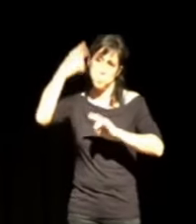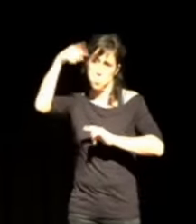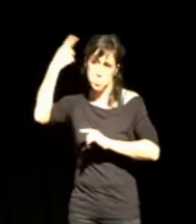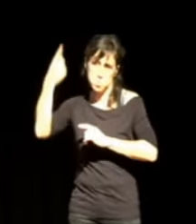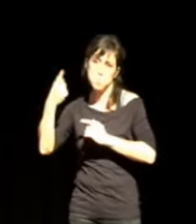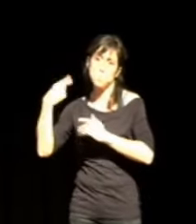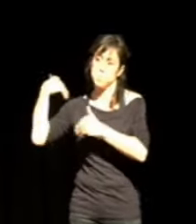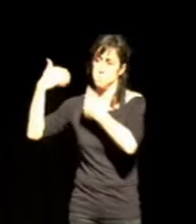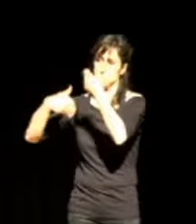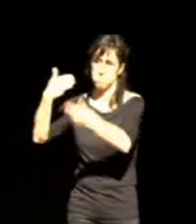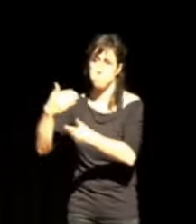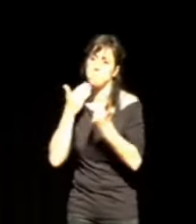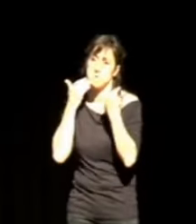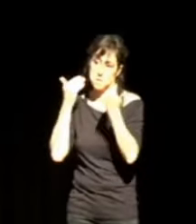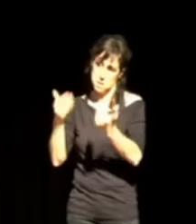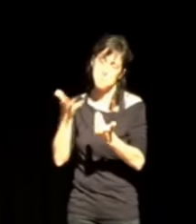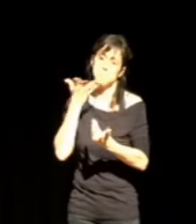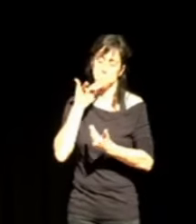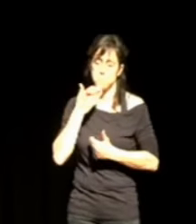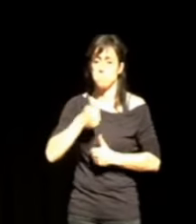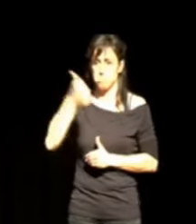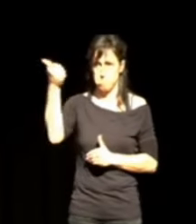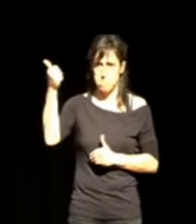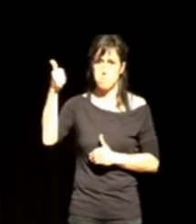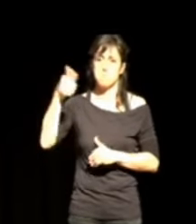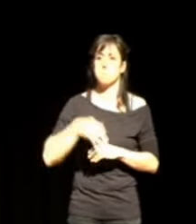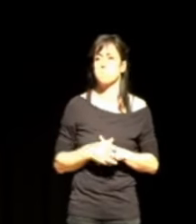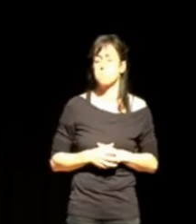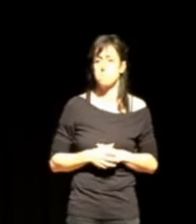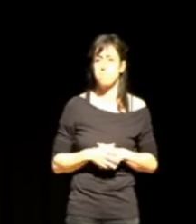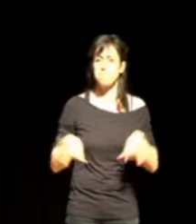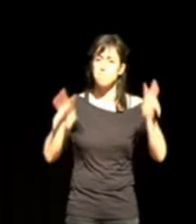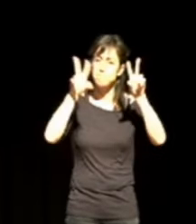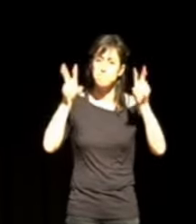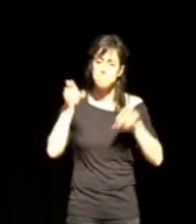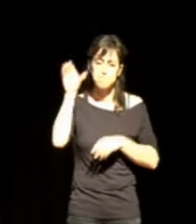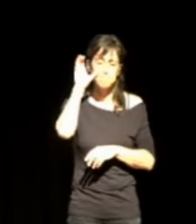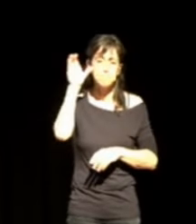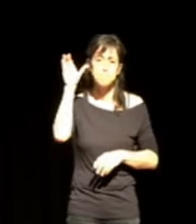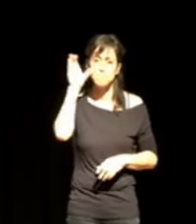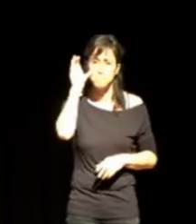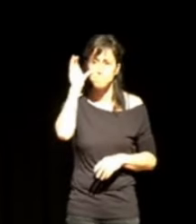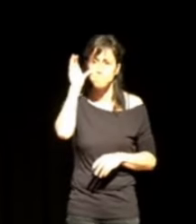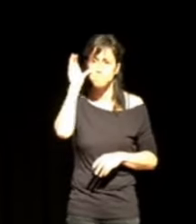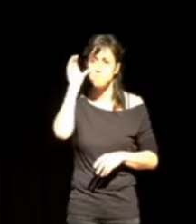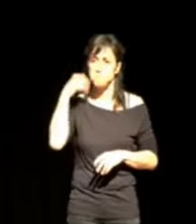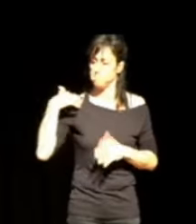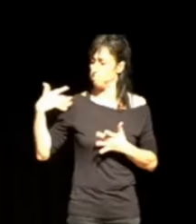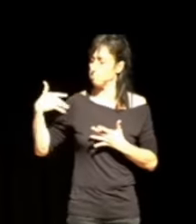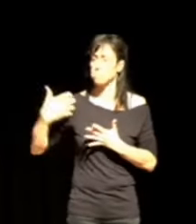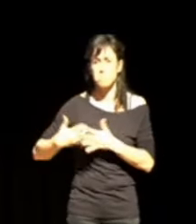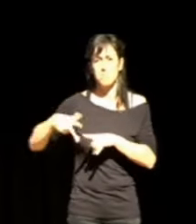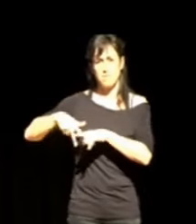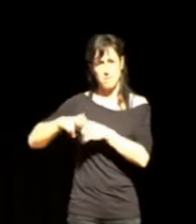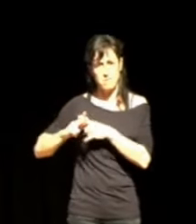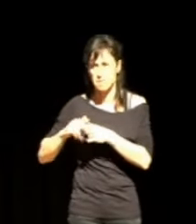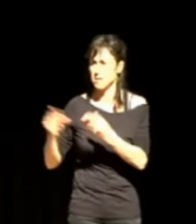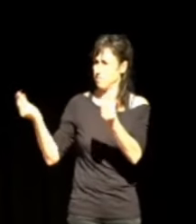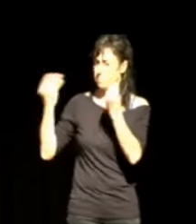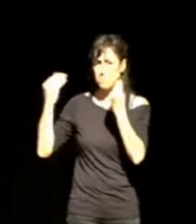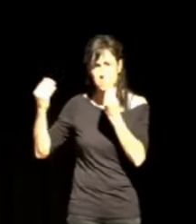Y eso ha sido, el tema de la escucha ha sido de formaciones y talleres que me han pedido muchísimo en